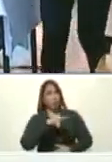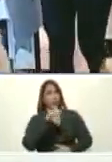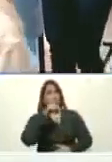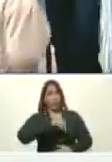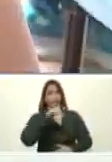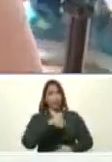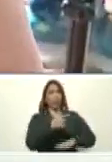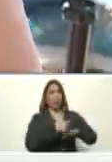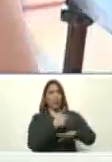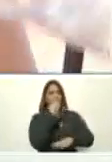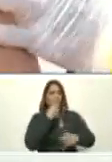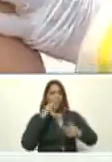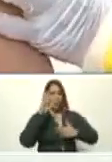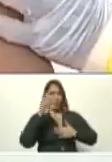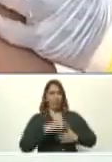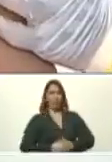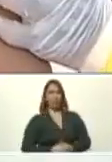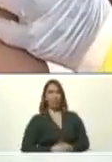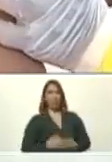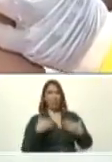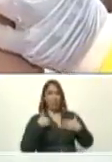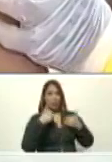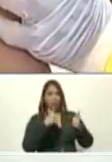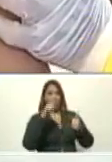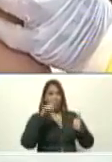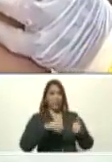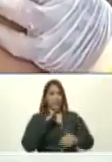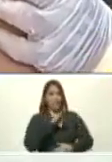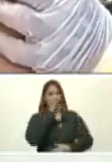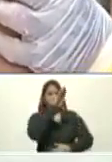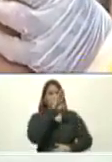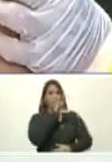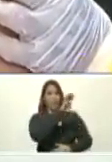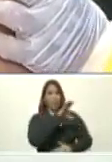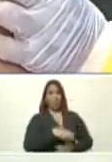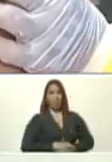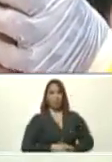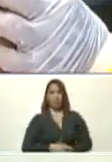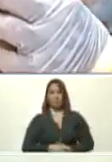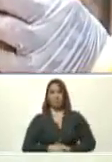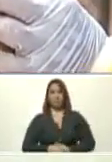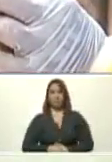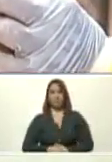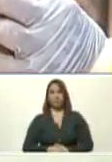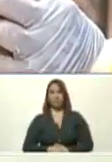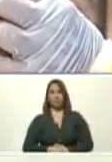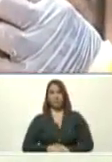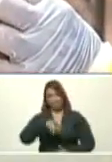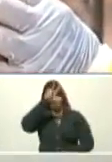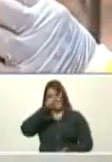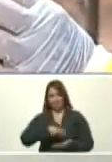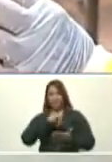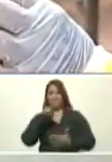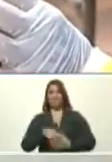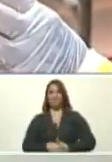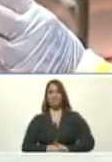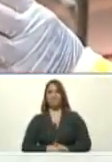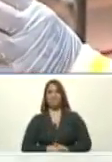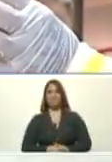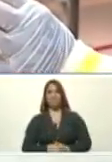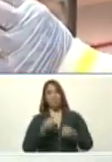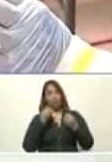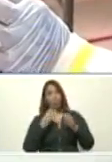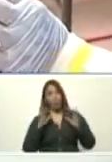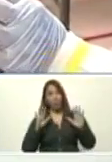gobierno comprometido con la salud y con el futuro de la patria, presidente. Un placer. Bueno,